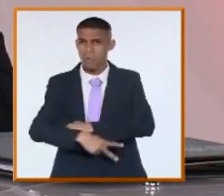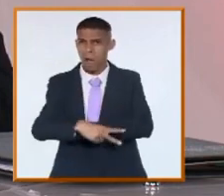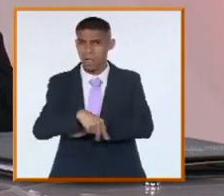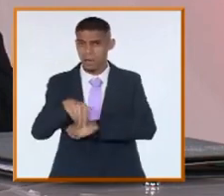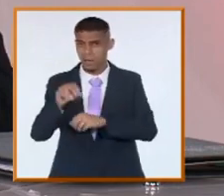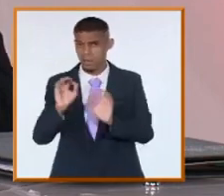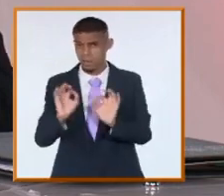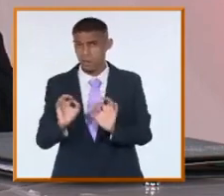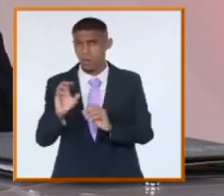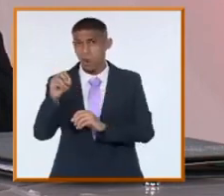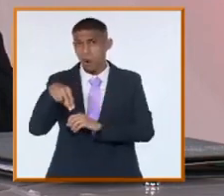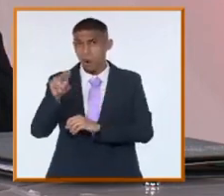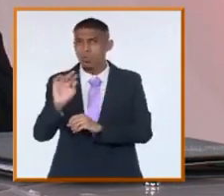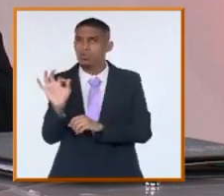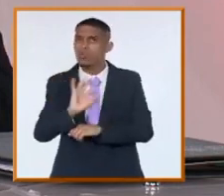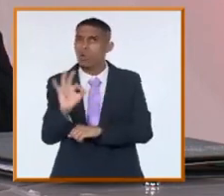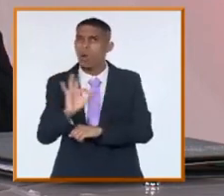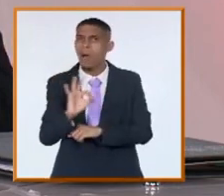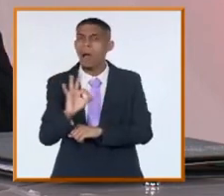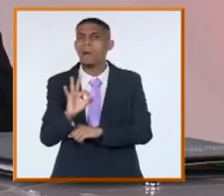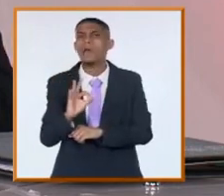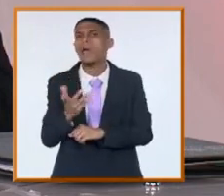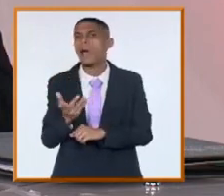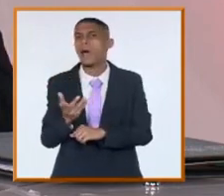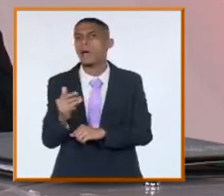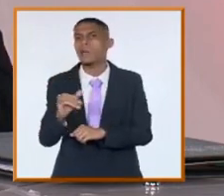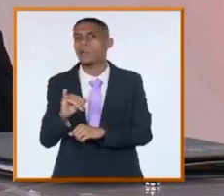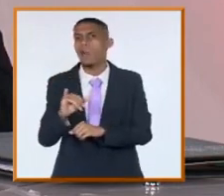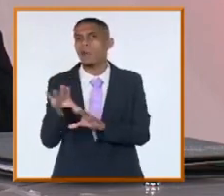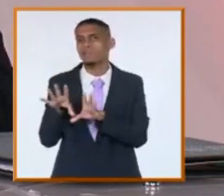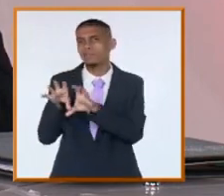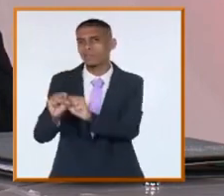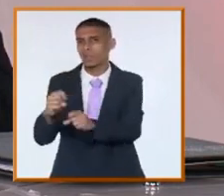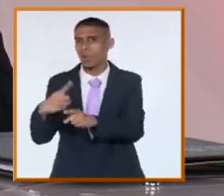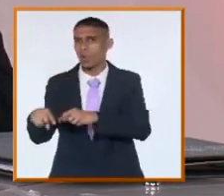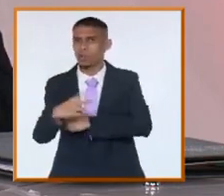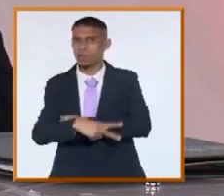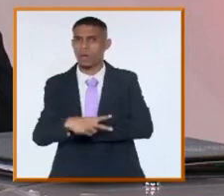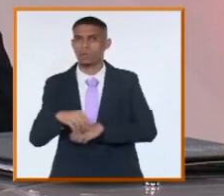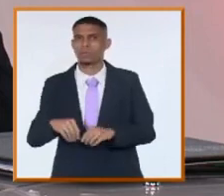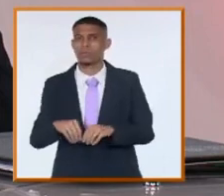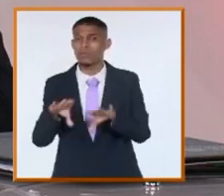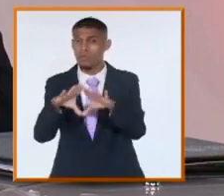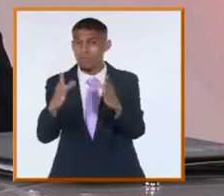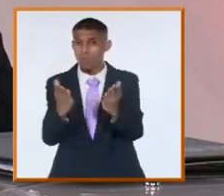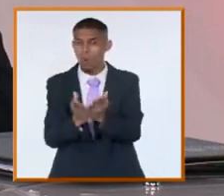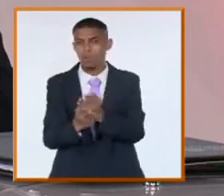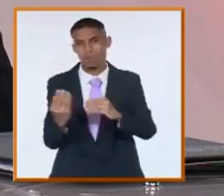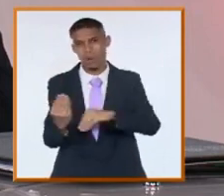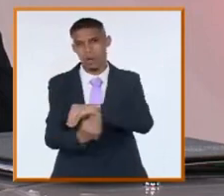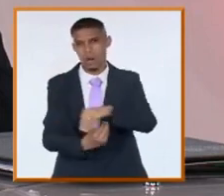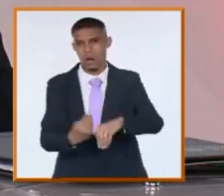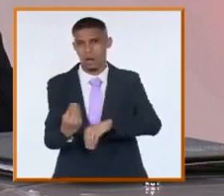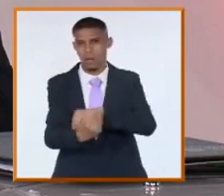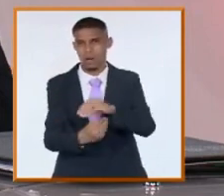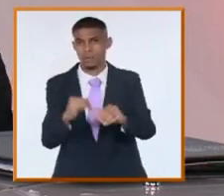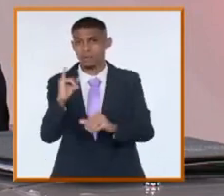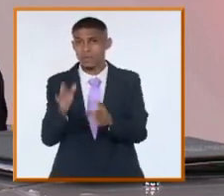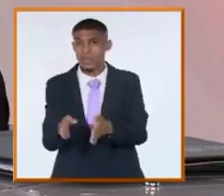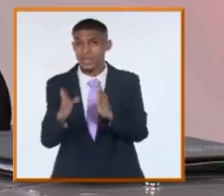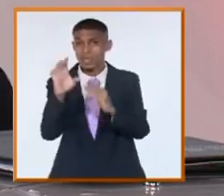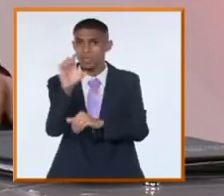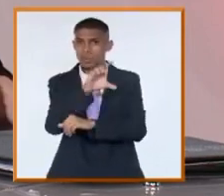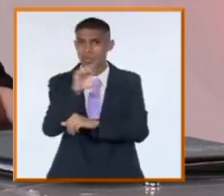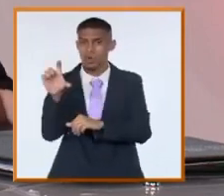asamblea todavía estaban bajo dominación colonial el mundo ha cambiado nuestras instituciones no